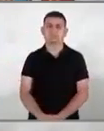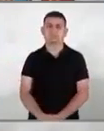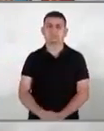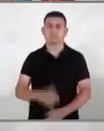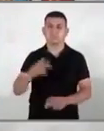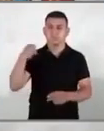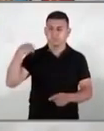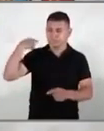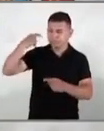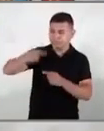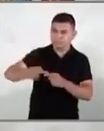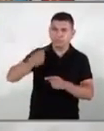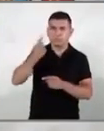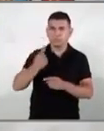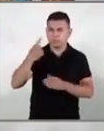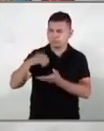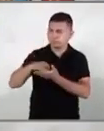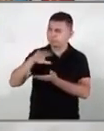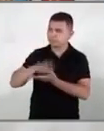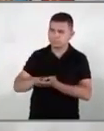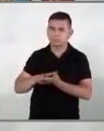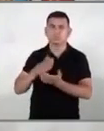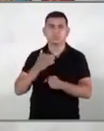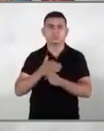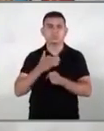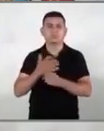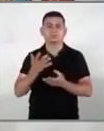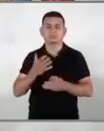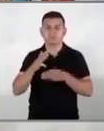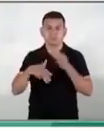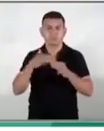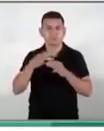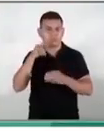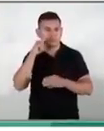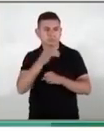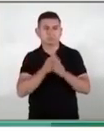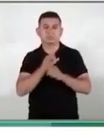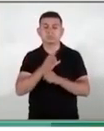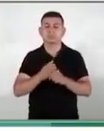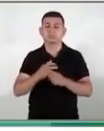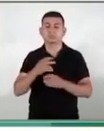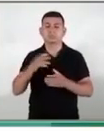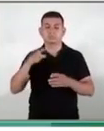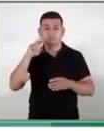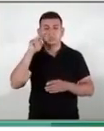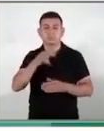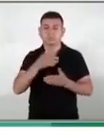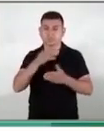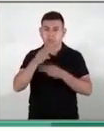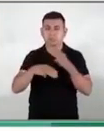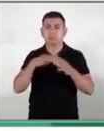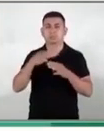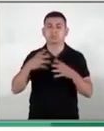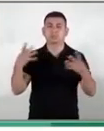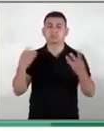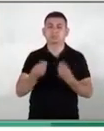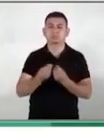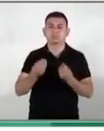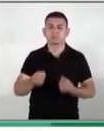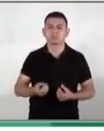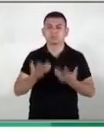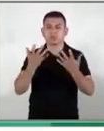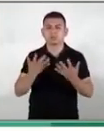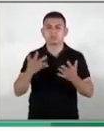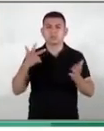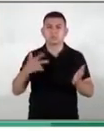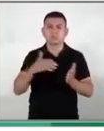13 horas. Iniciamos con el panorama mundial en donde podemos observar que se han presentado